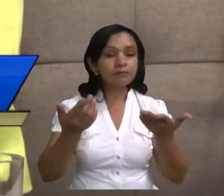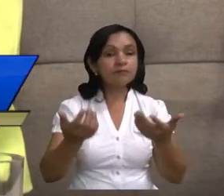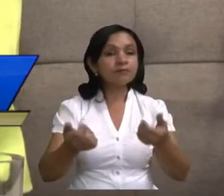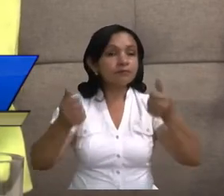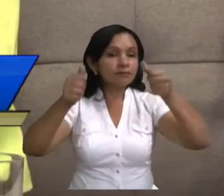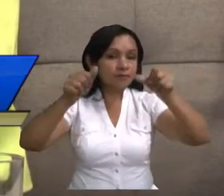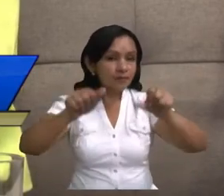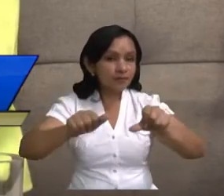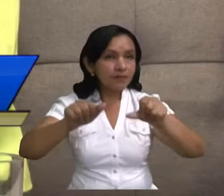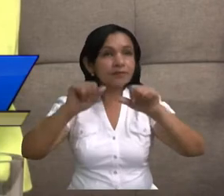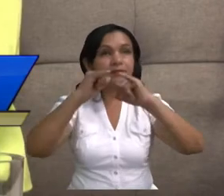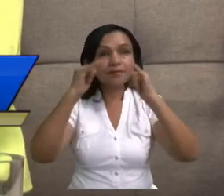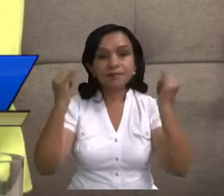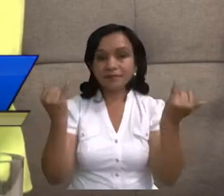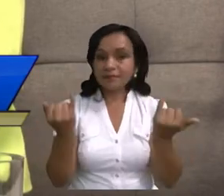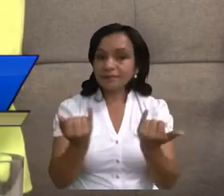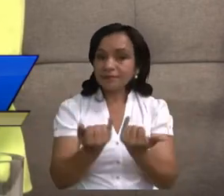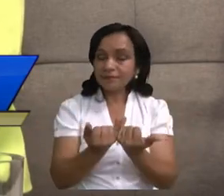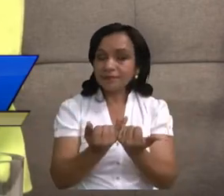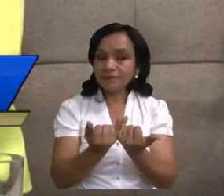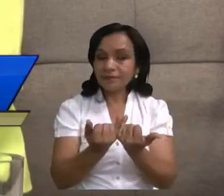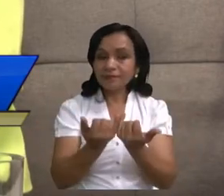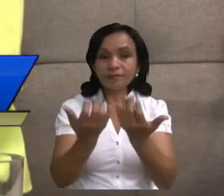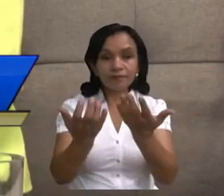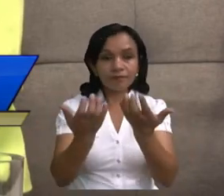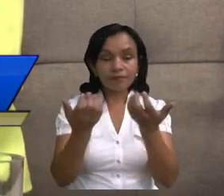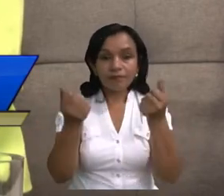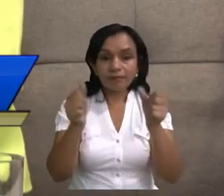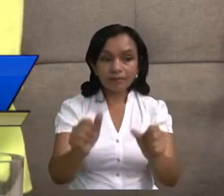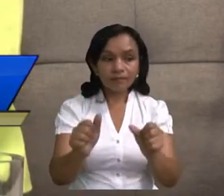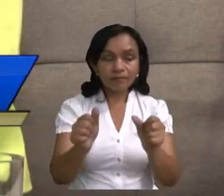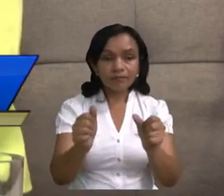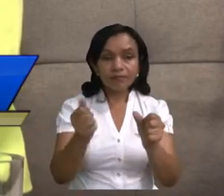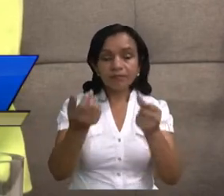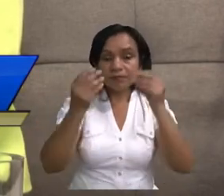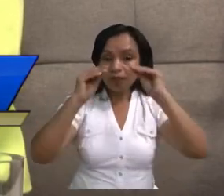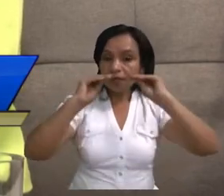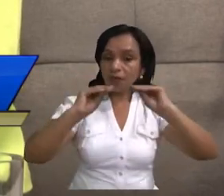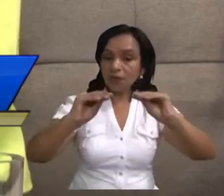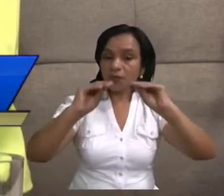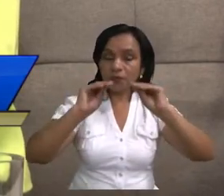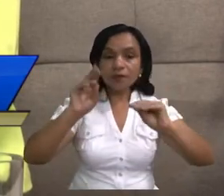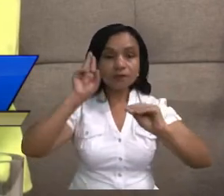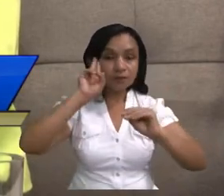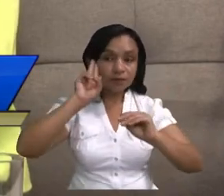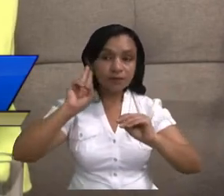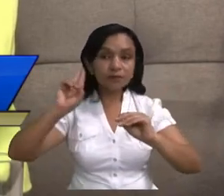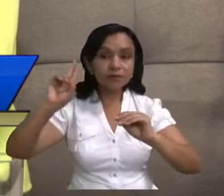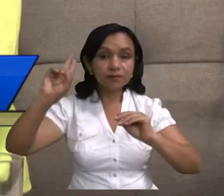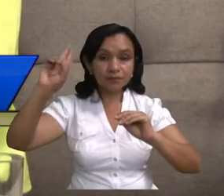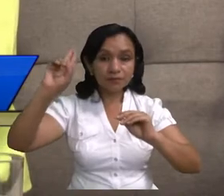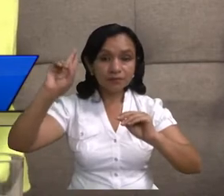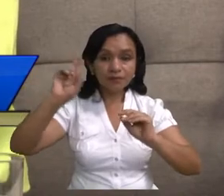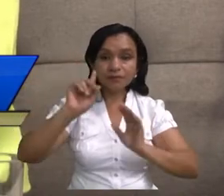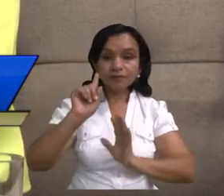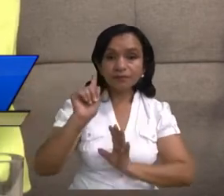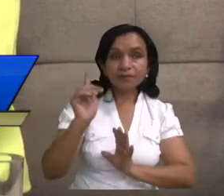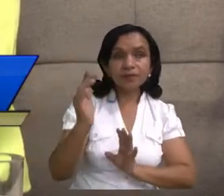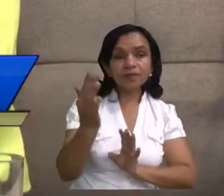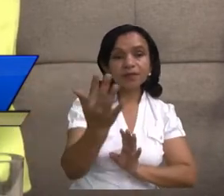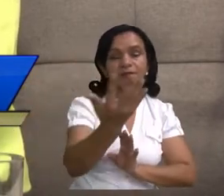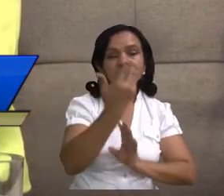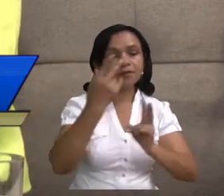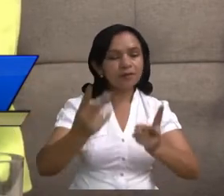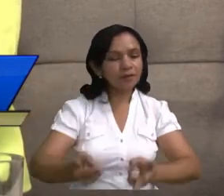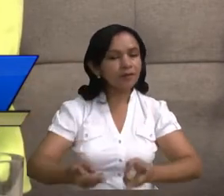establecidos internacionalmente, sino que también con esa educación para todo y para toda la